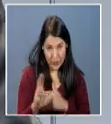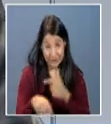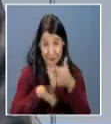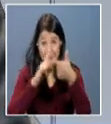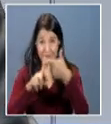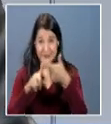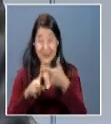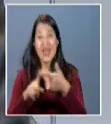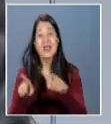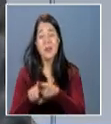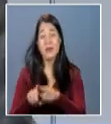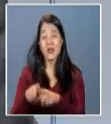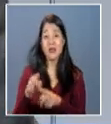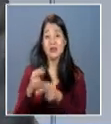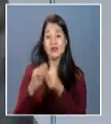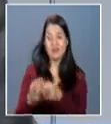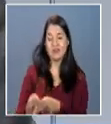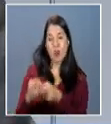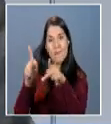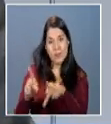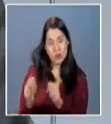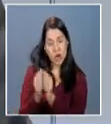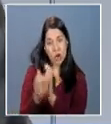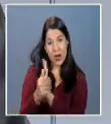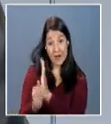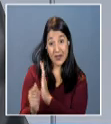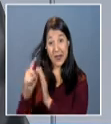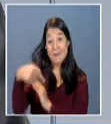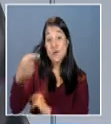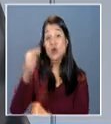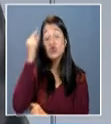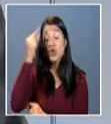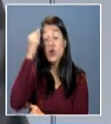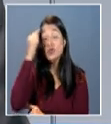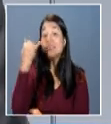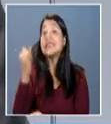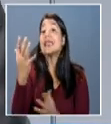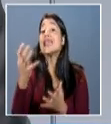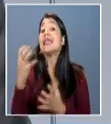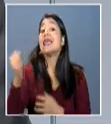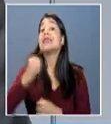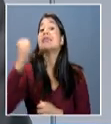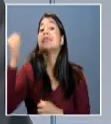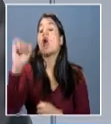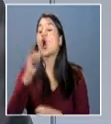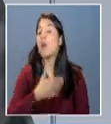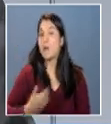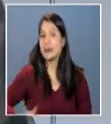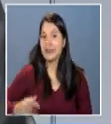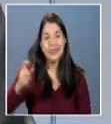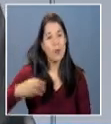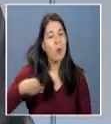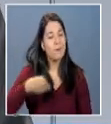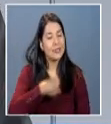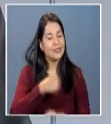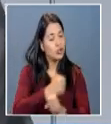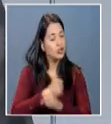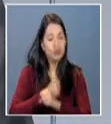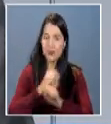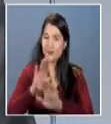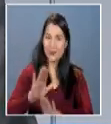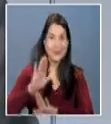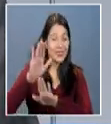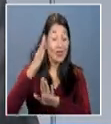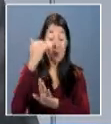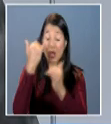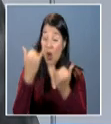poner gente muy competente. Es decir, para el próximo gobierno, quien quiera ser presidente, necesitamos un ministro de seguridad de lujo, porque la problemática está